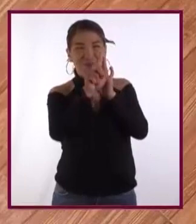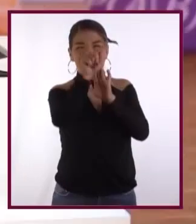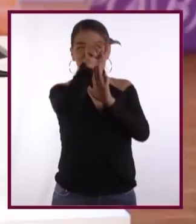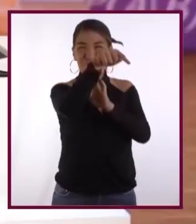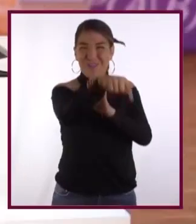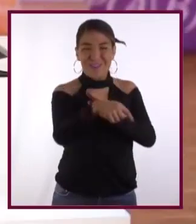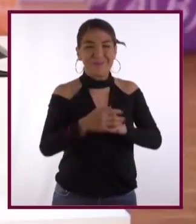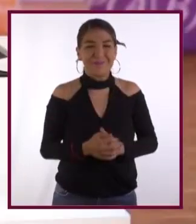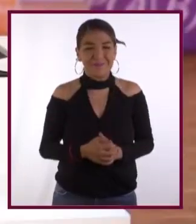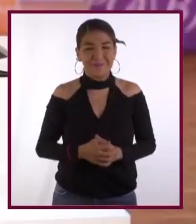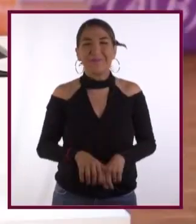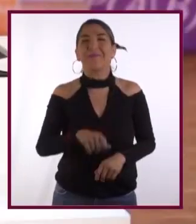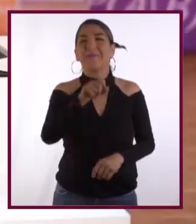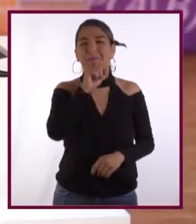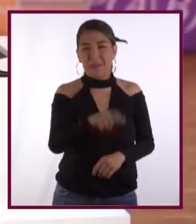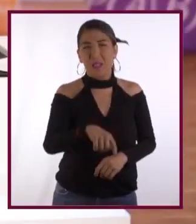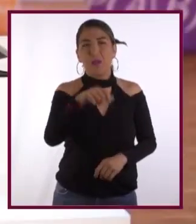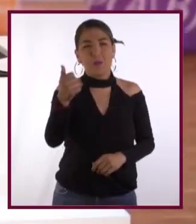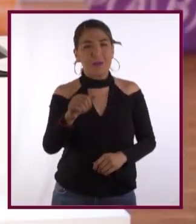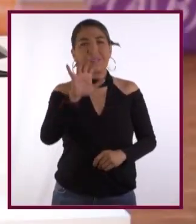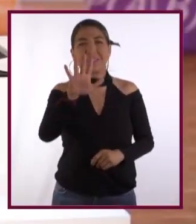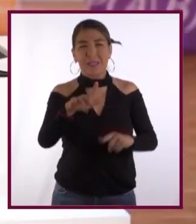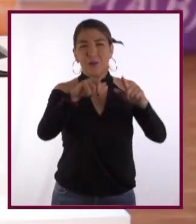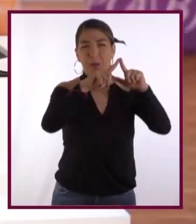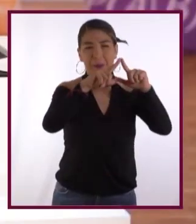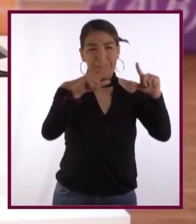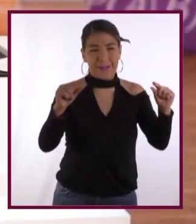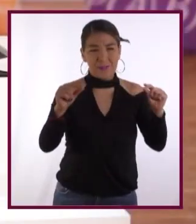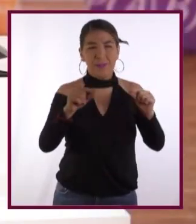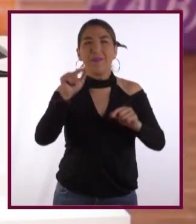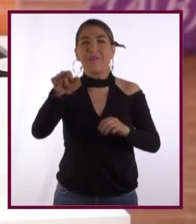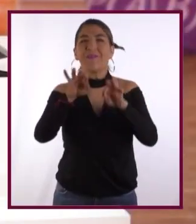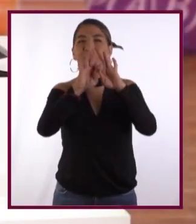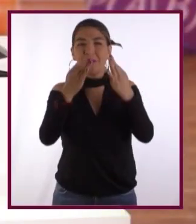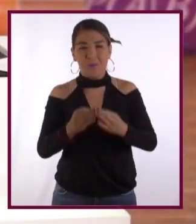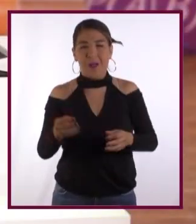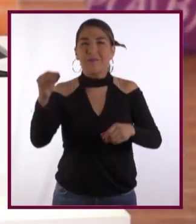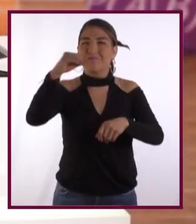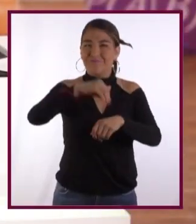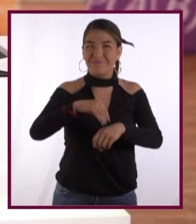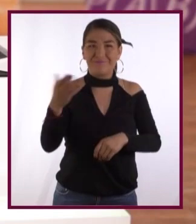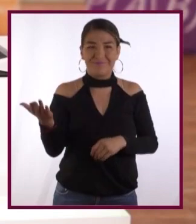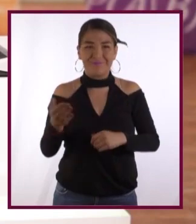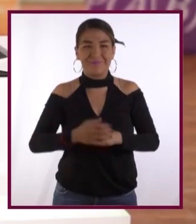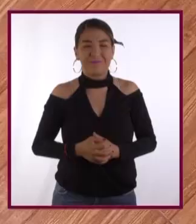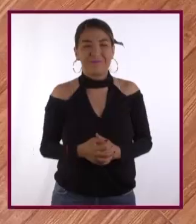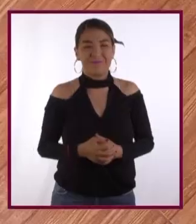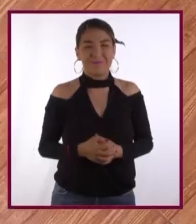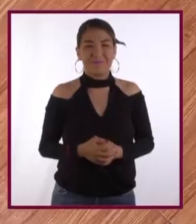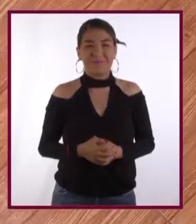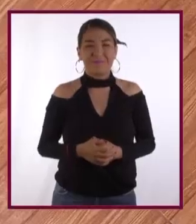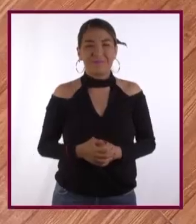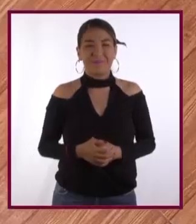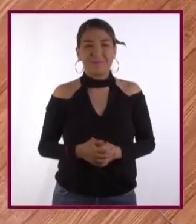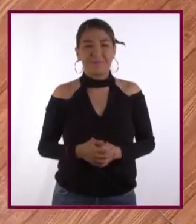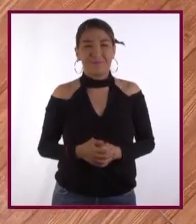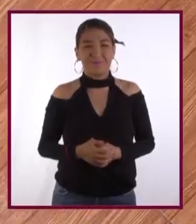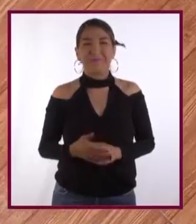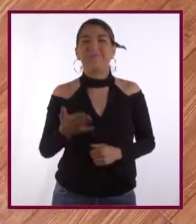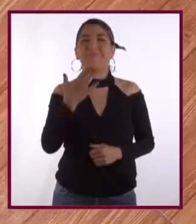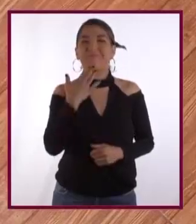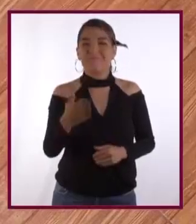Dismara. También podemos tomar los 5 papalotes y armar una figura con ellos.